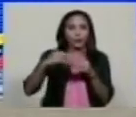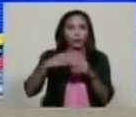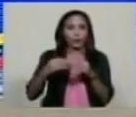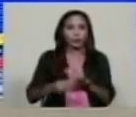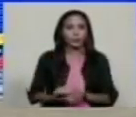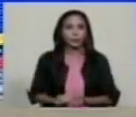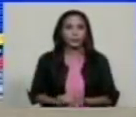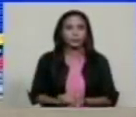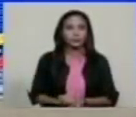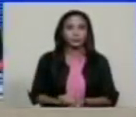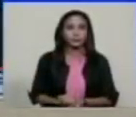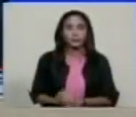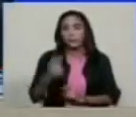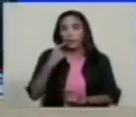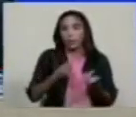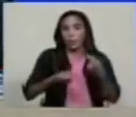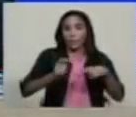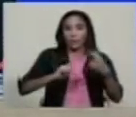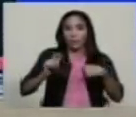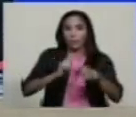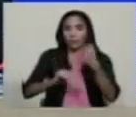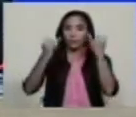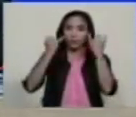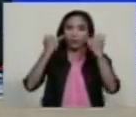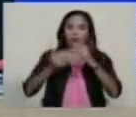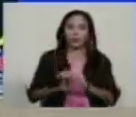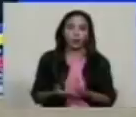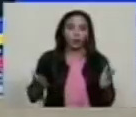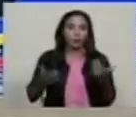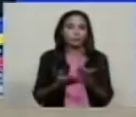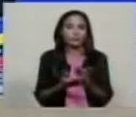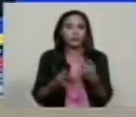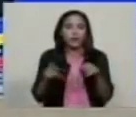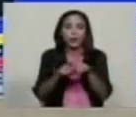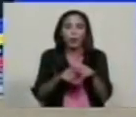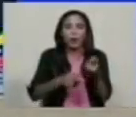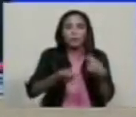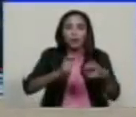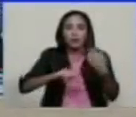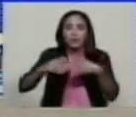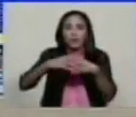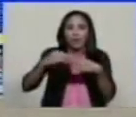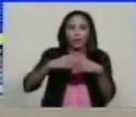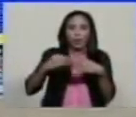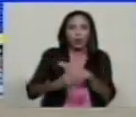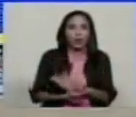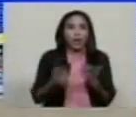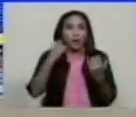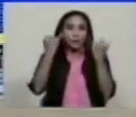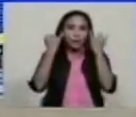Y esa burguesía comercial nació con una gran dependencia ideológica